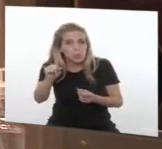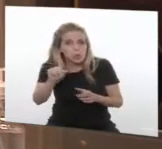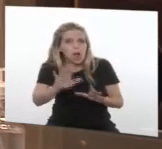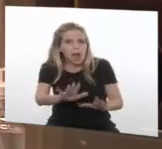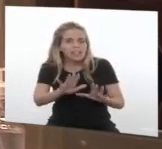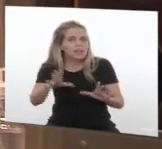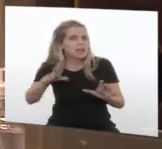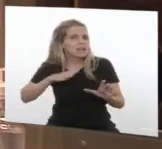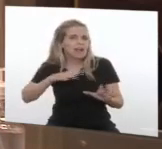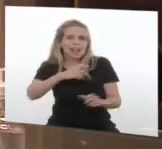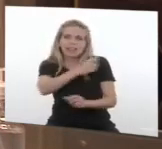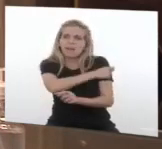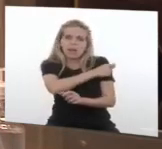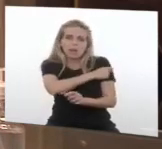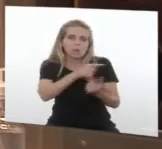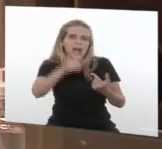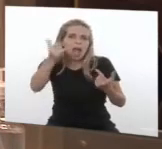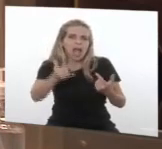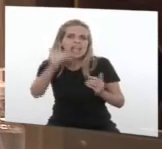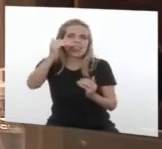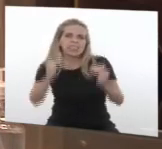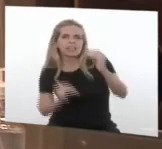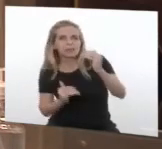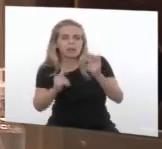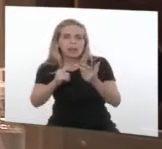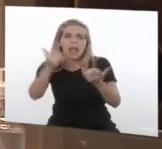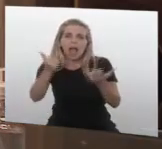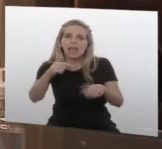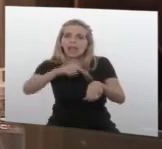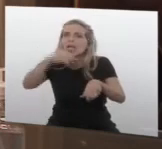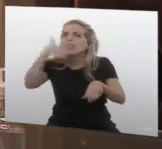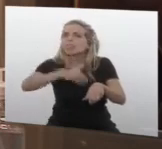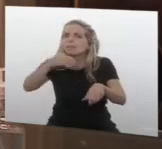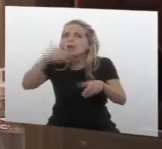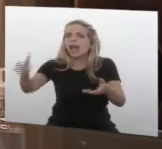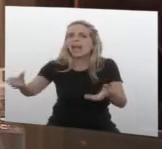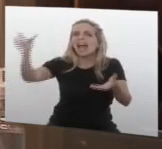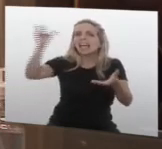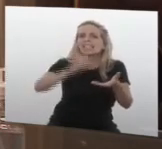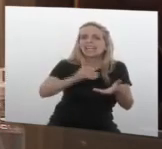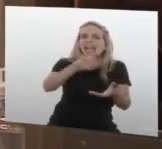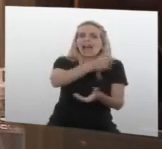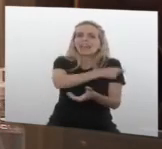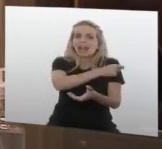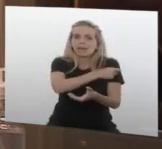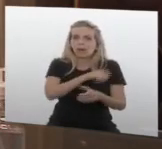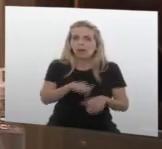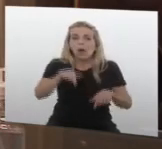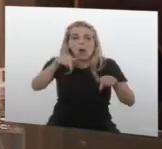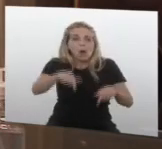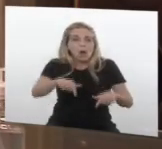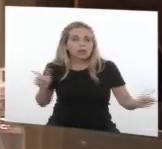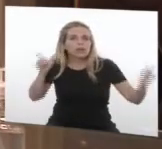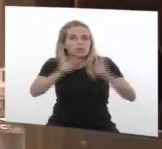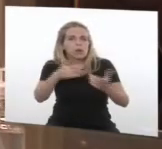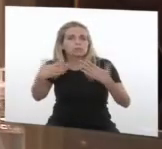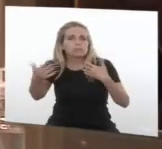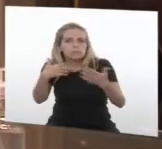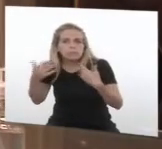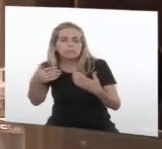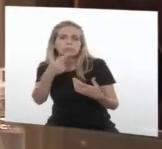avanzando, y es muy grande porque apenas empezó marzo estábamos en 2000 y pico